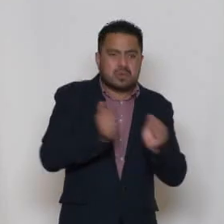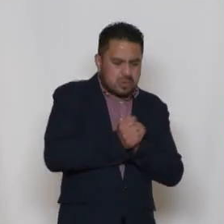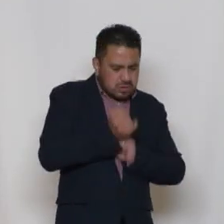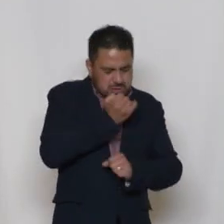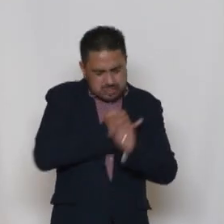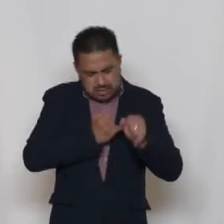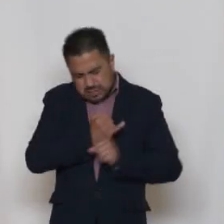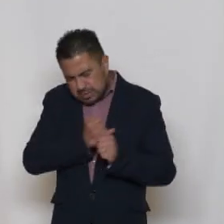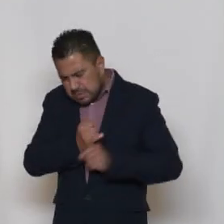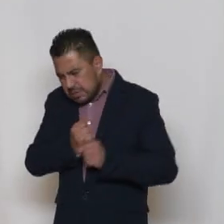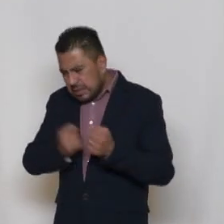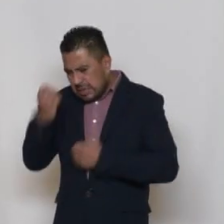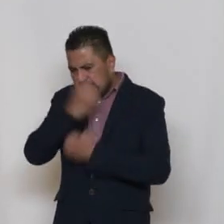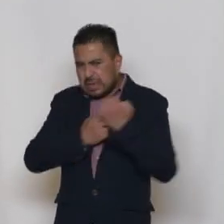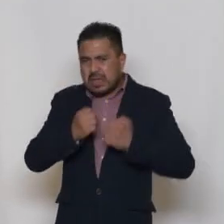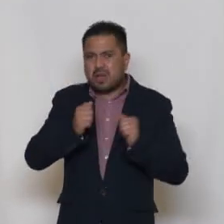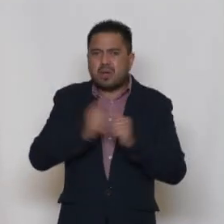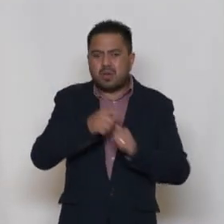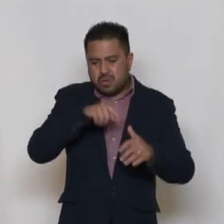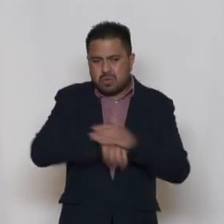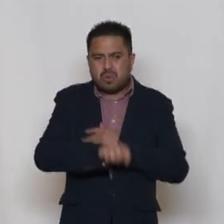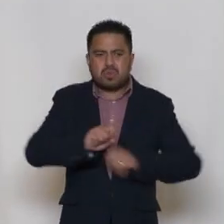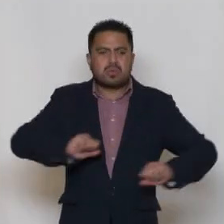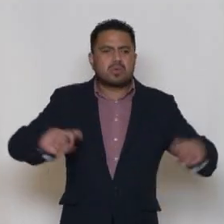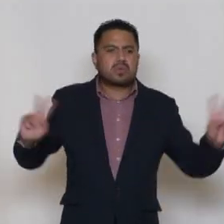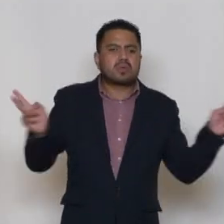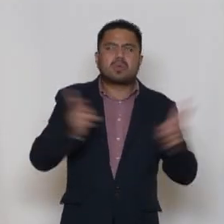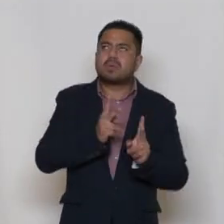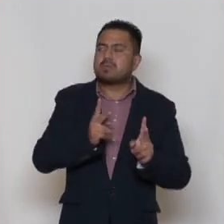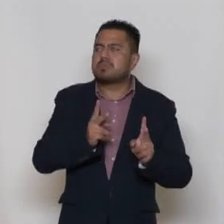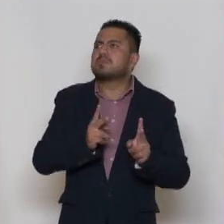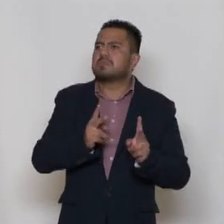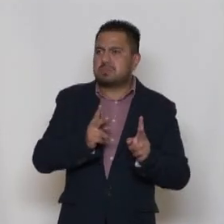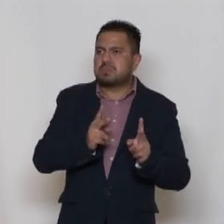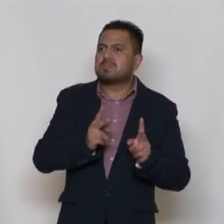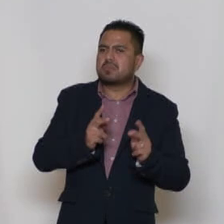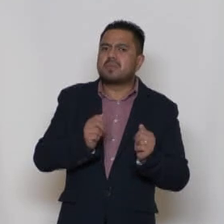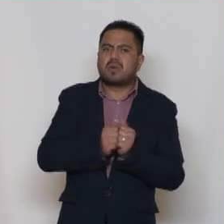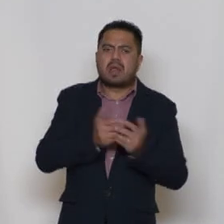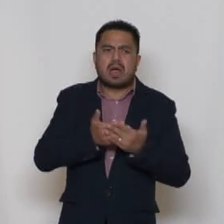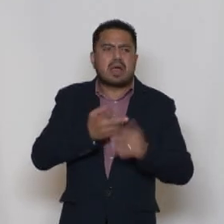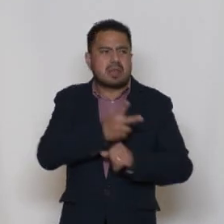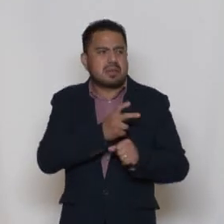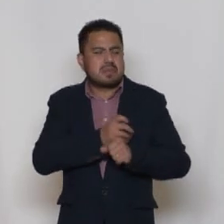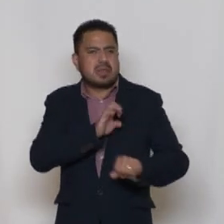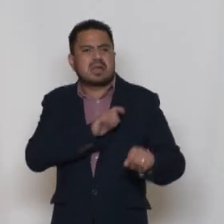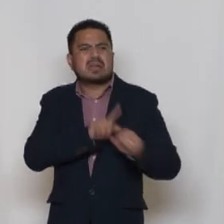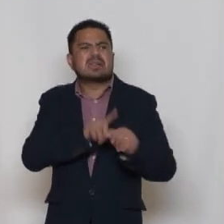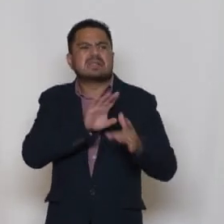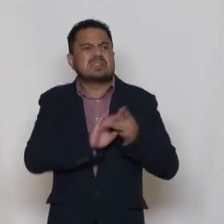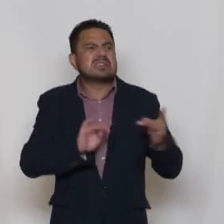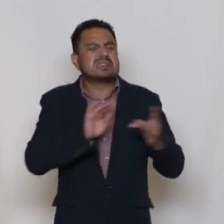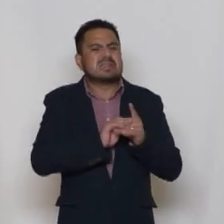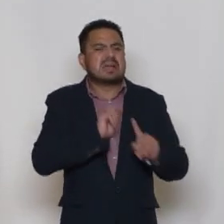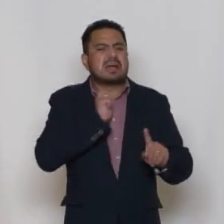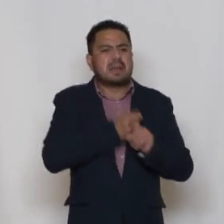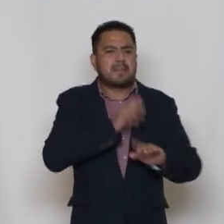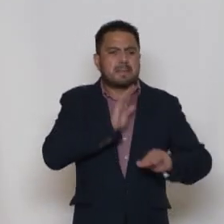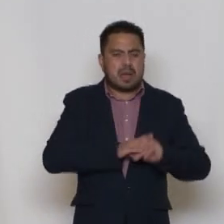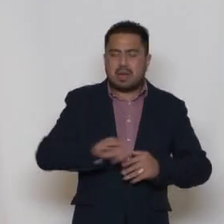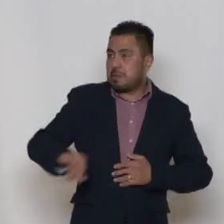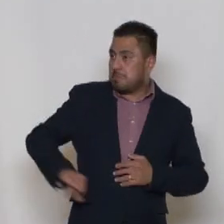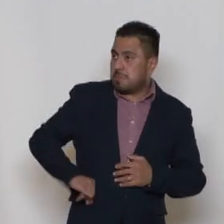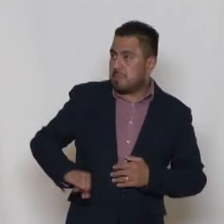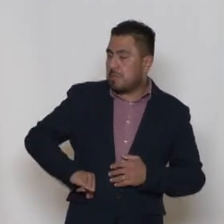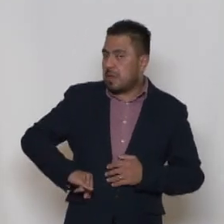análisis experimental en túneles de viento. Vamos con nuestro siguiente invitado, que nos explicará más acerca de estos